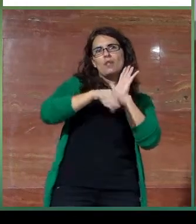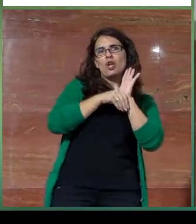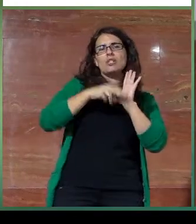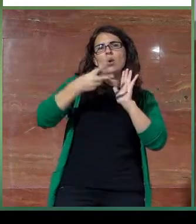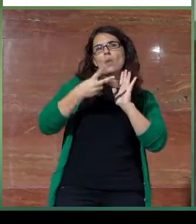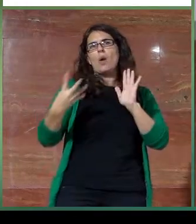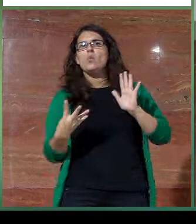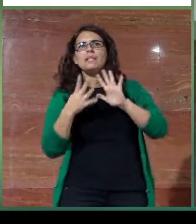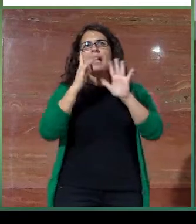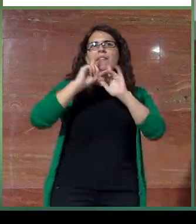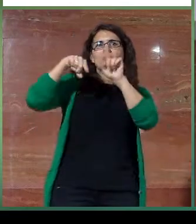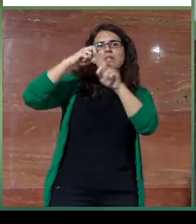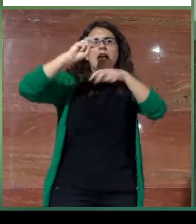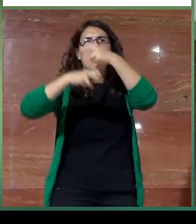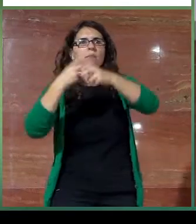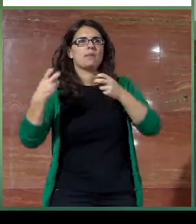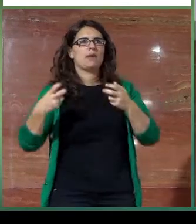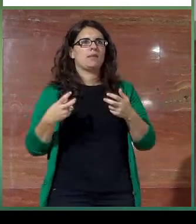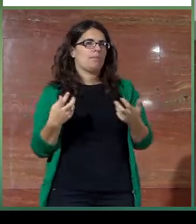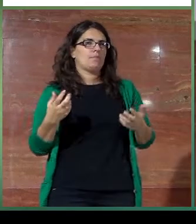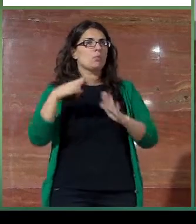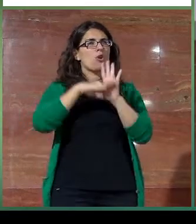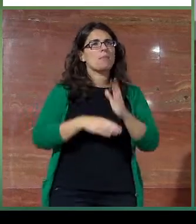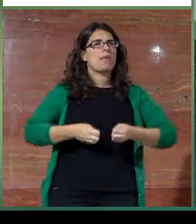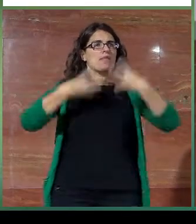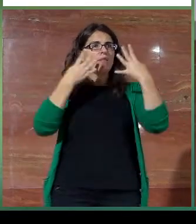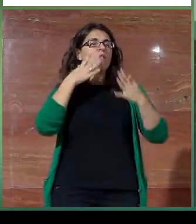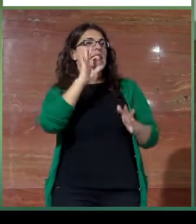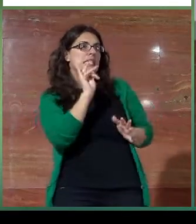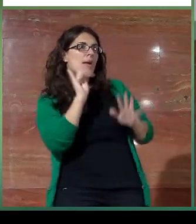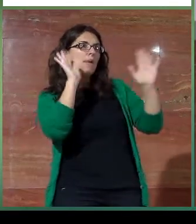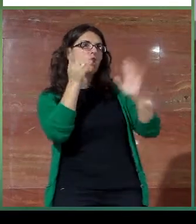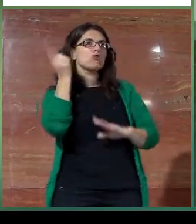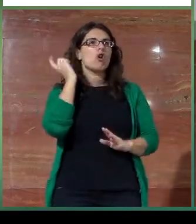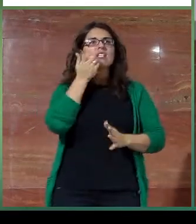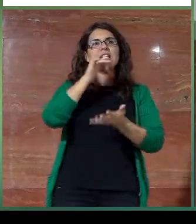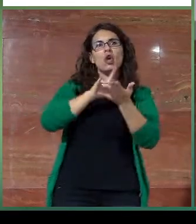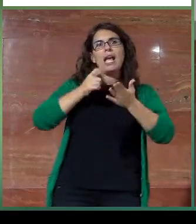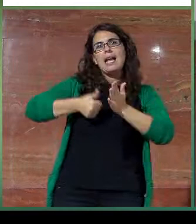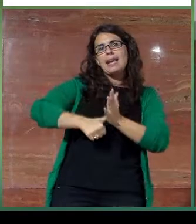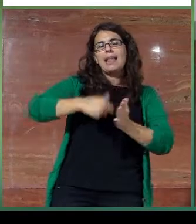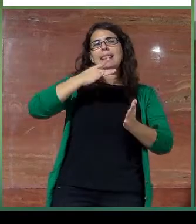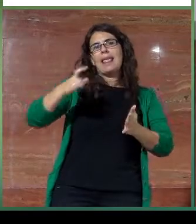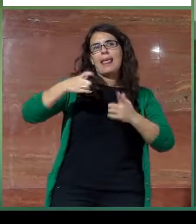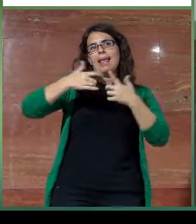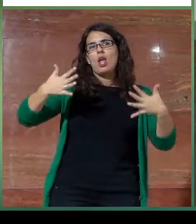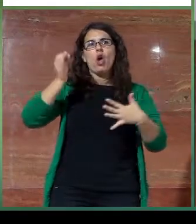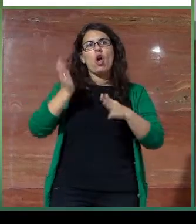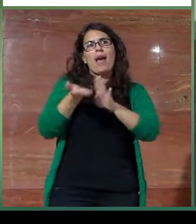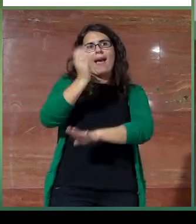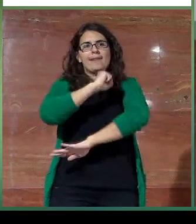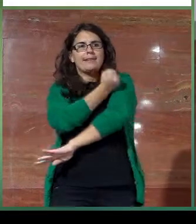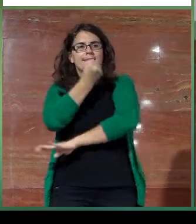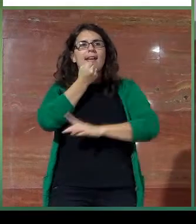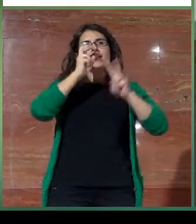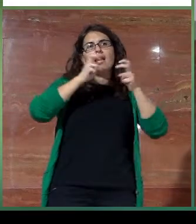tal? Programa del edificio de lo que quiero hacer. Sí, pero solo los que tengan carné de tal o estén dados de alta en no sé dónde o